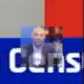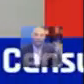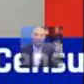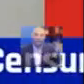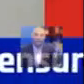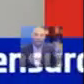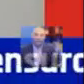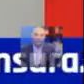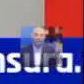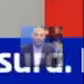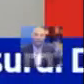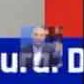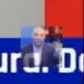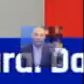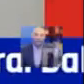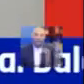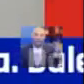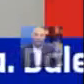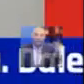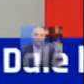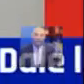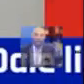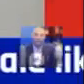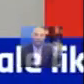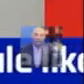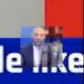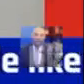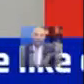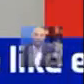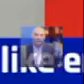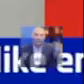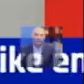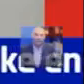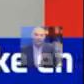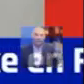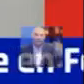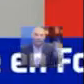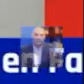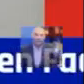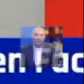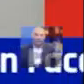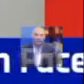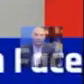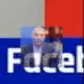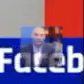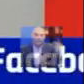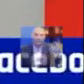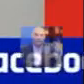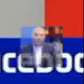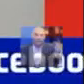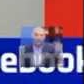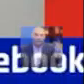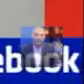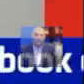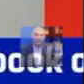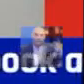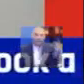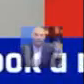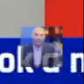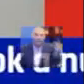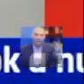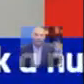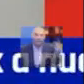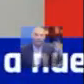Yo pensé que dije, no, se va a quedar atrás, pero no, ya la aderezaste ahí, como debe ser, querido Vicente, porque sí,